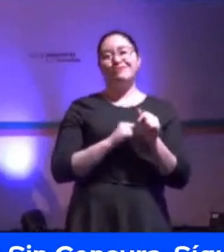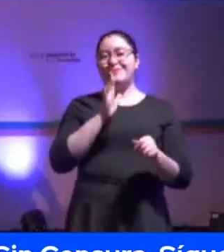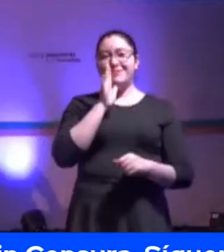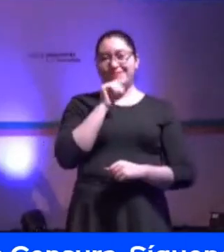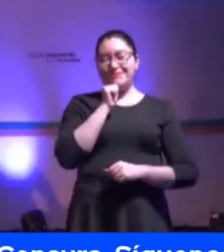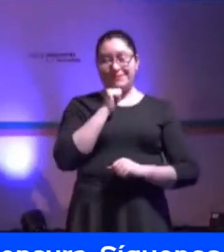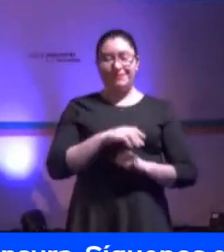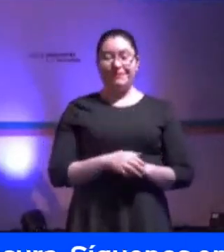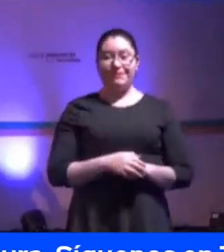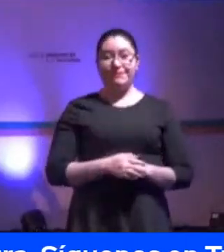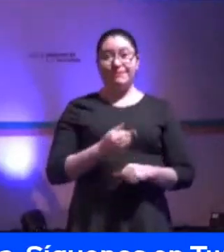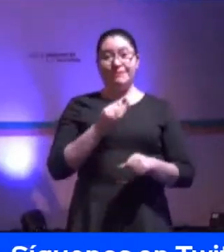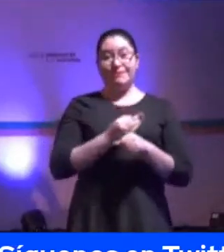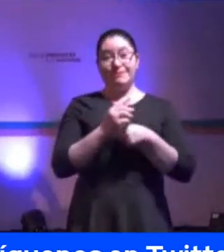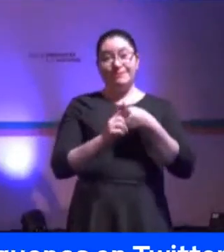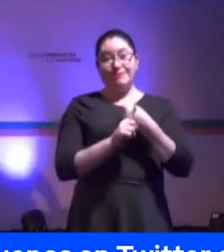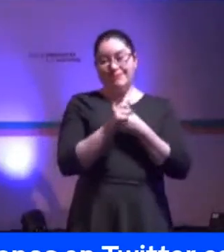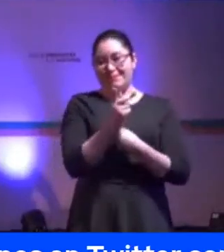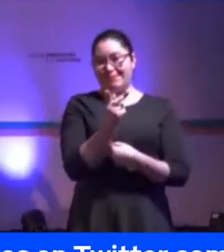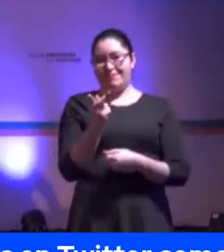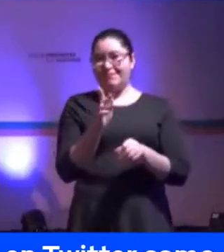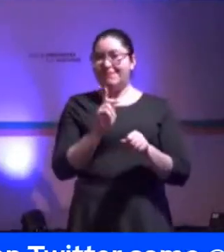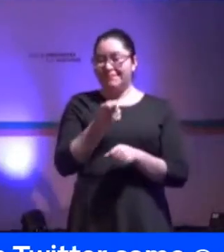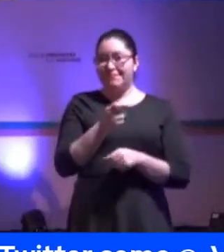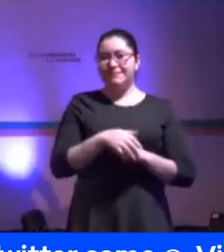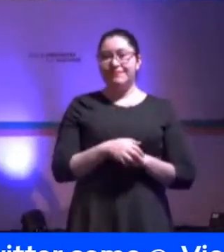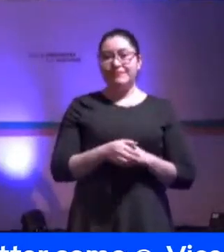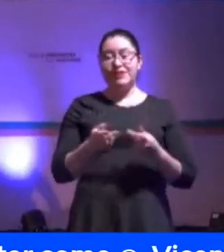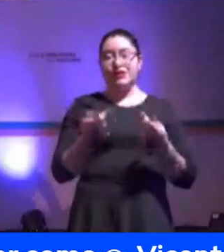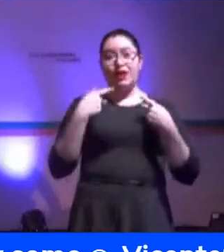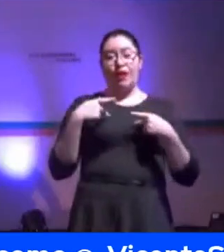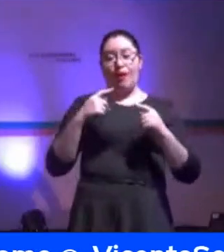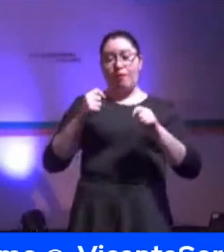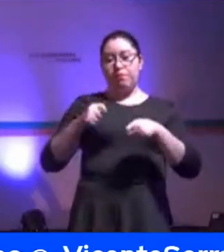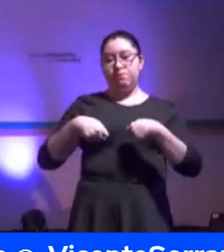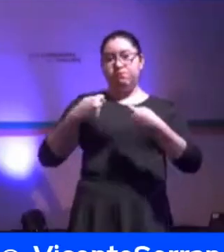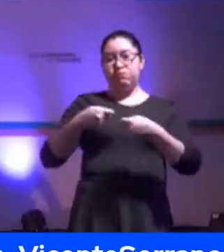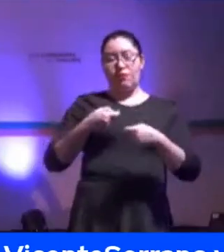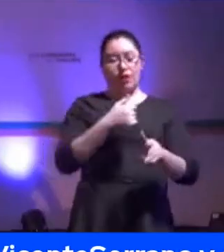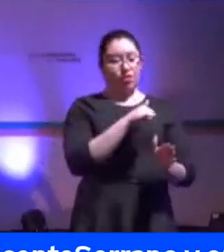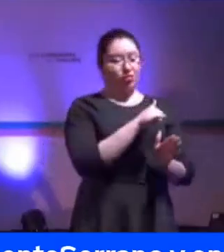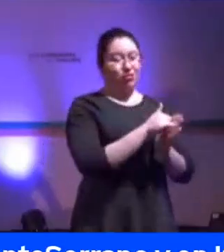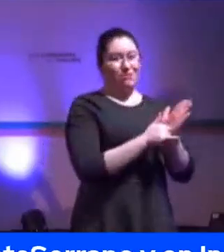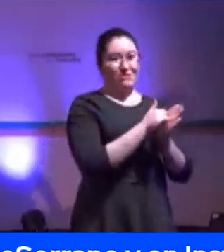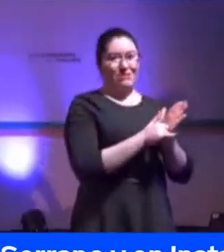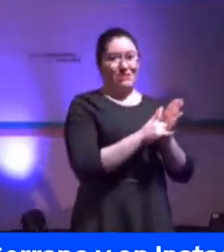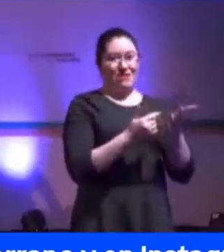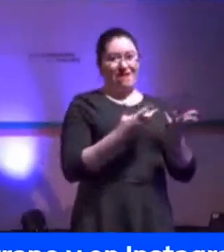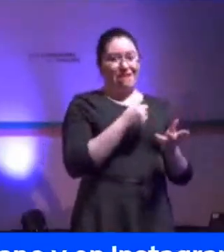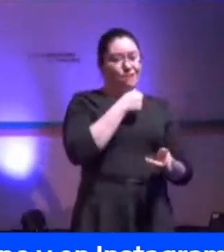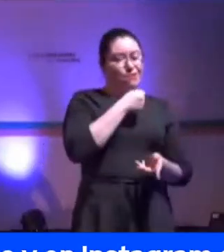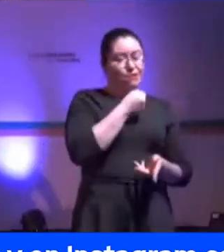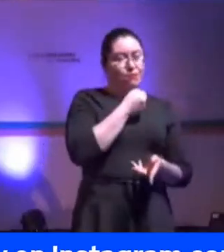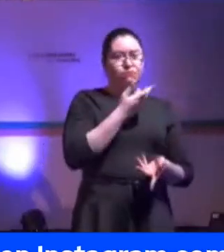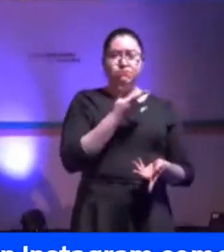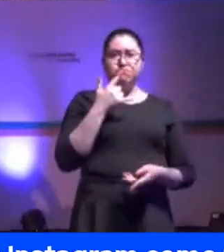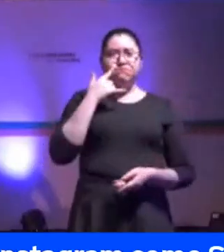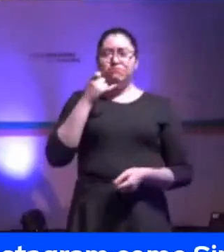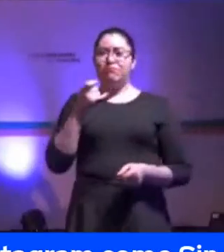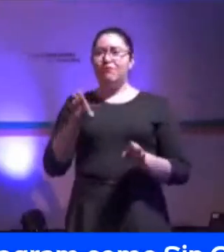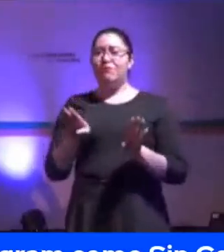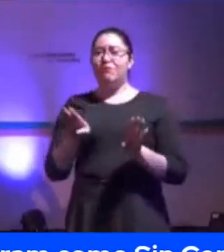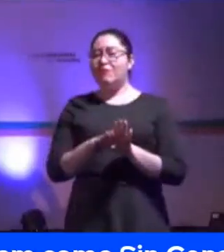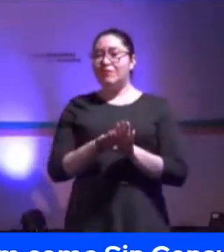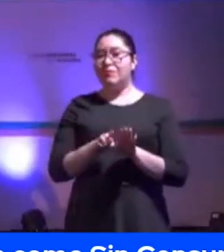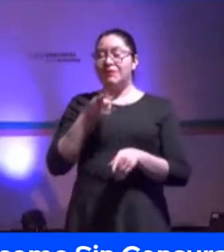hoy la bronca es entre el tradicional y el youtuber. ¿Qué cosa tan curiosa cuando los que se